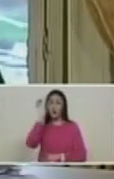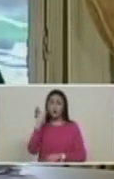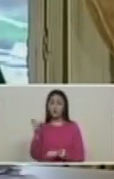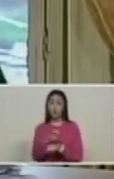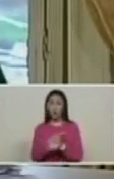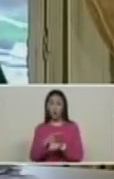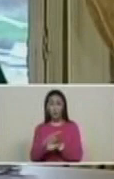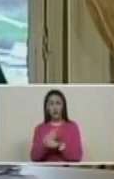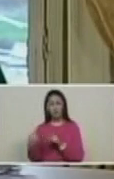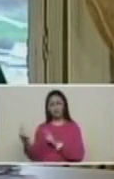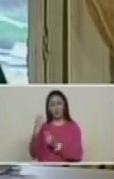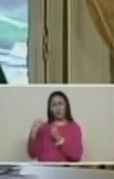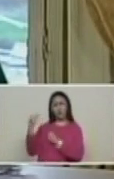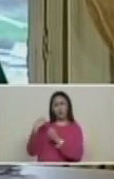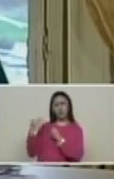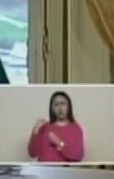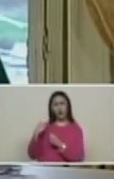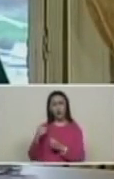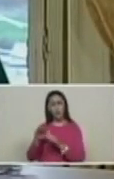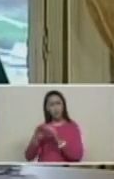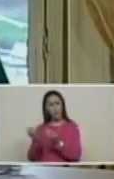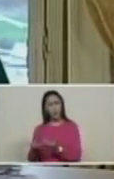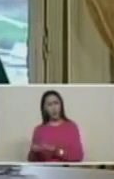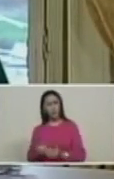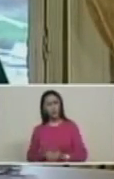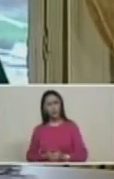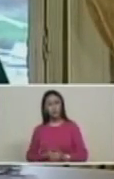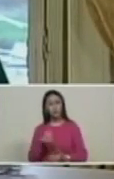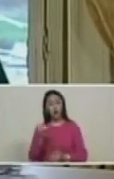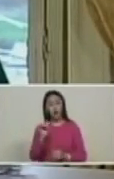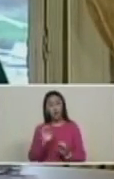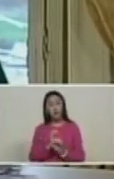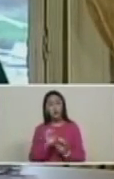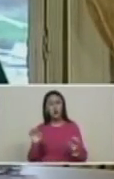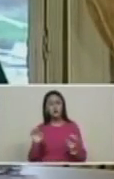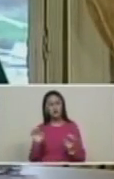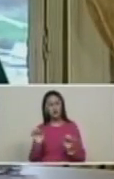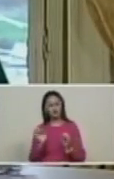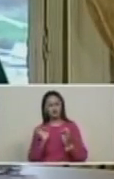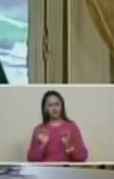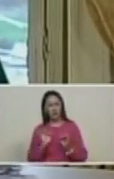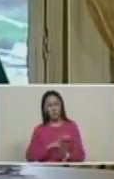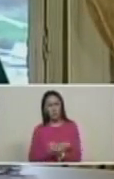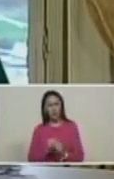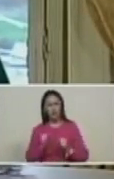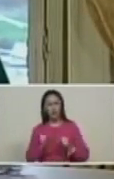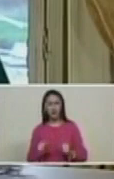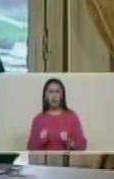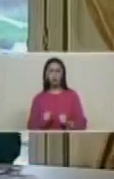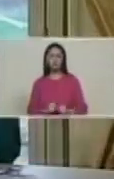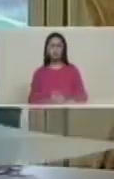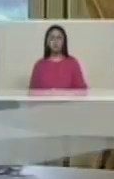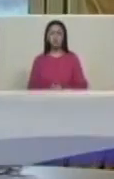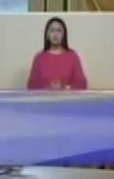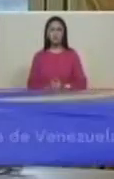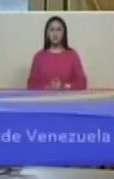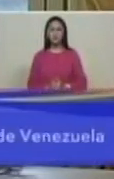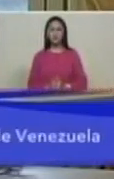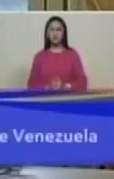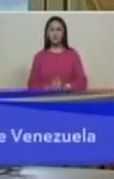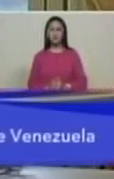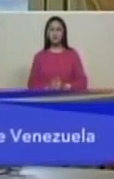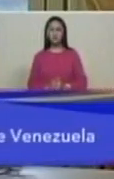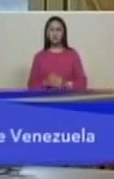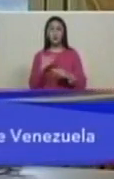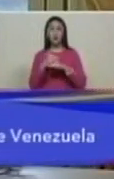que nos acusan y nos atacan del mundo, si tienen una educación tan sólida, tan poderosa, tan abarcante como